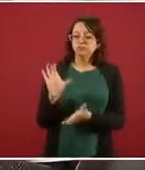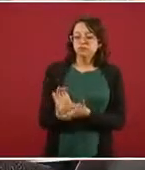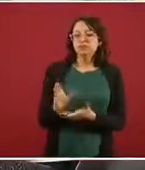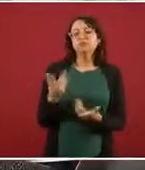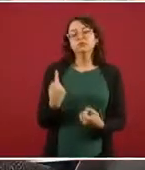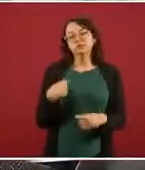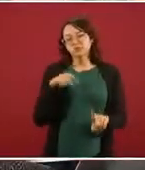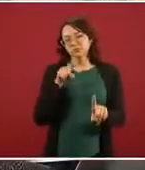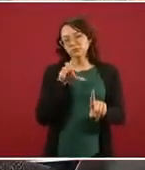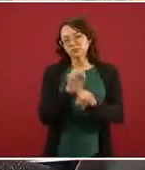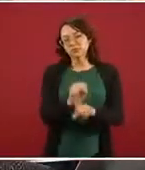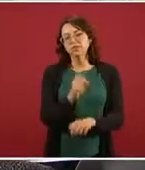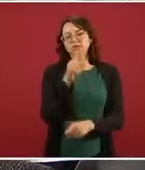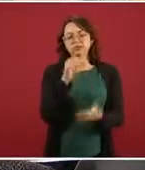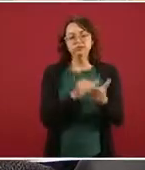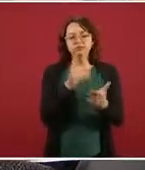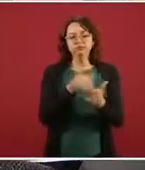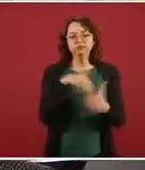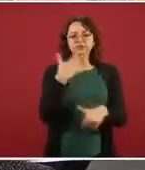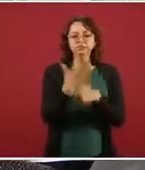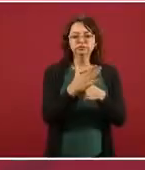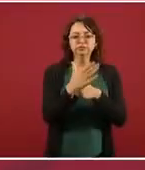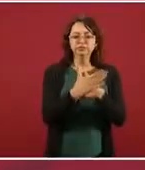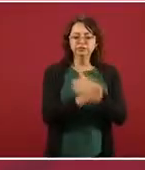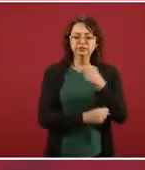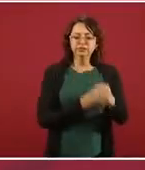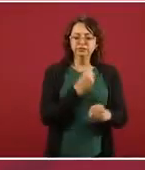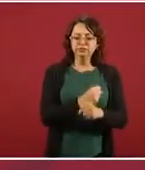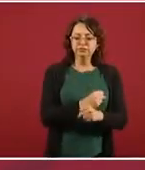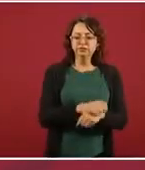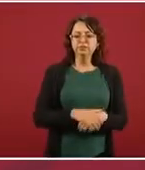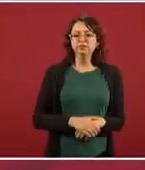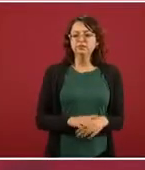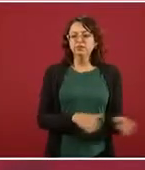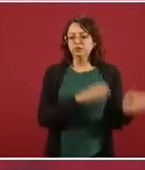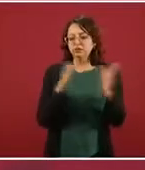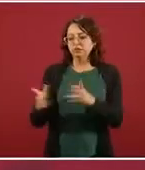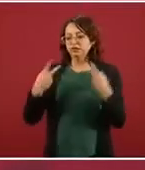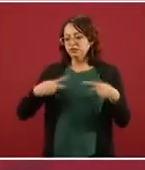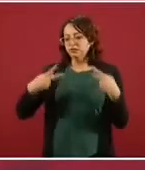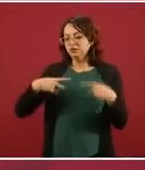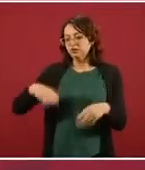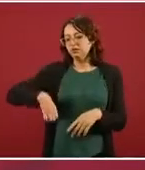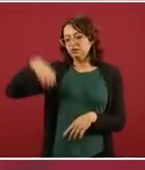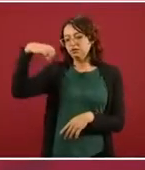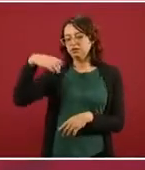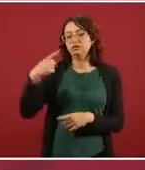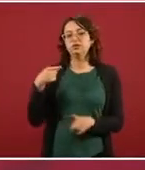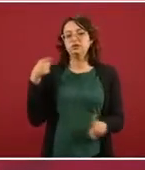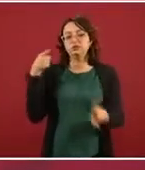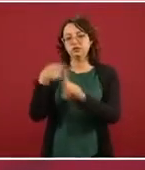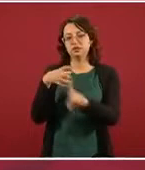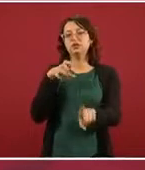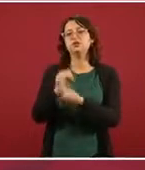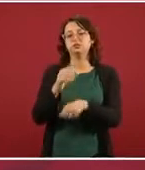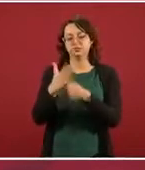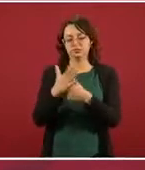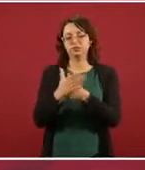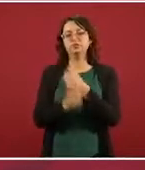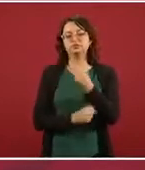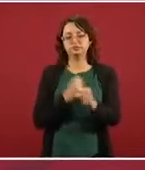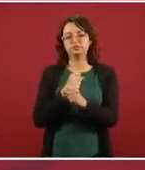a 1 millón el próximo año y el programa de adulto mayor alcanzará su meta máxima también el próximo